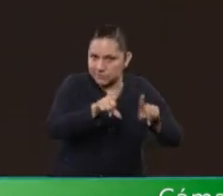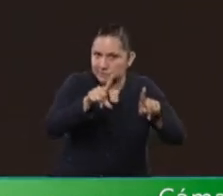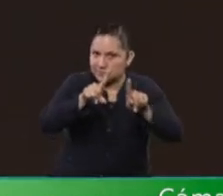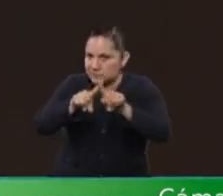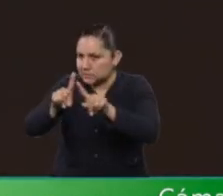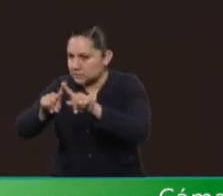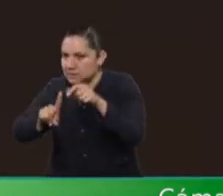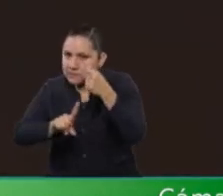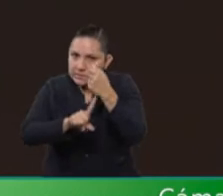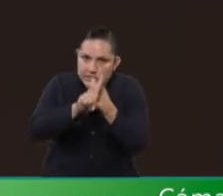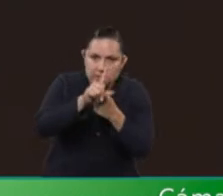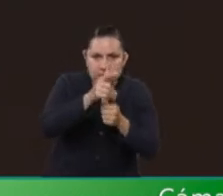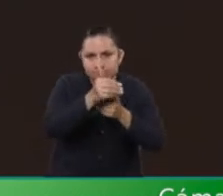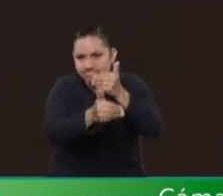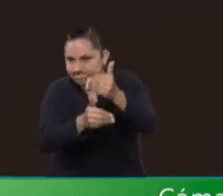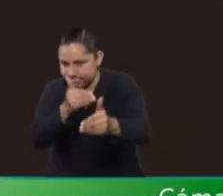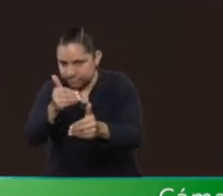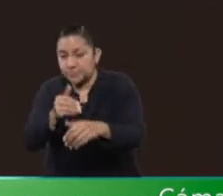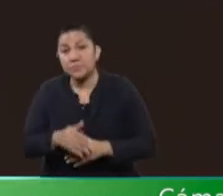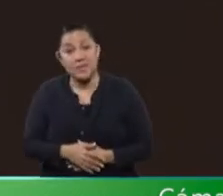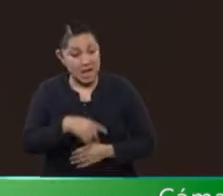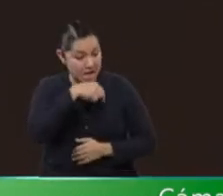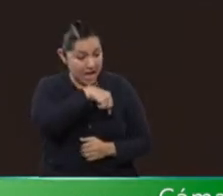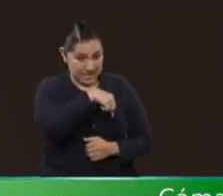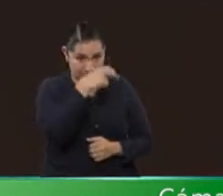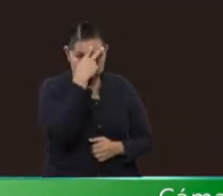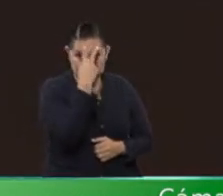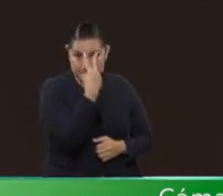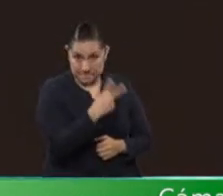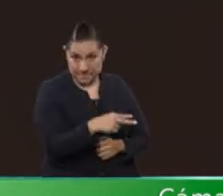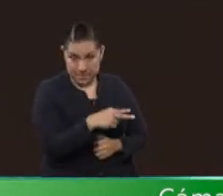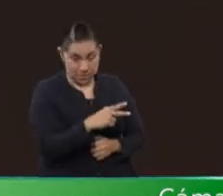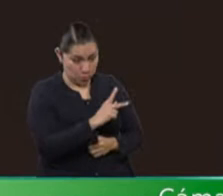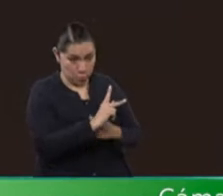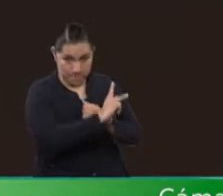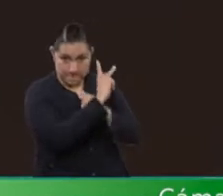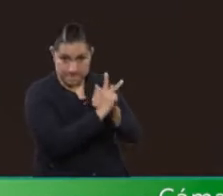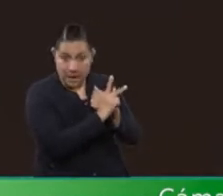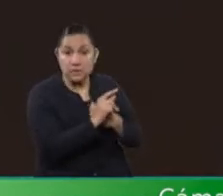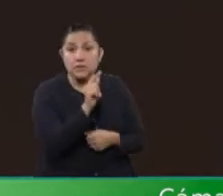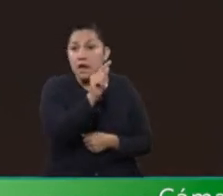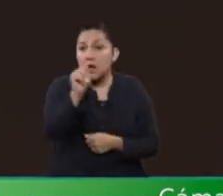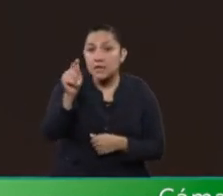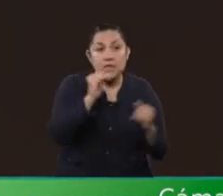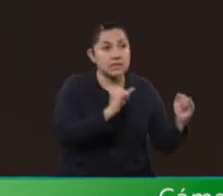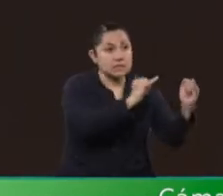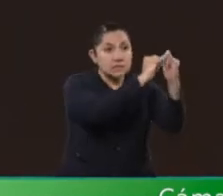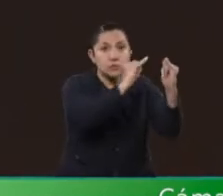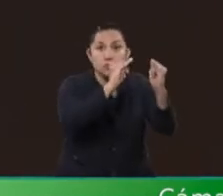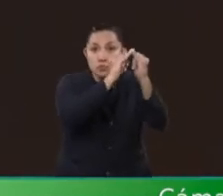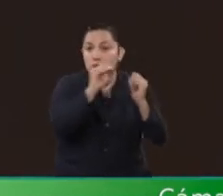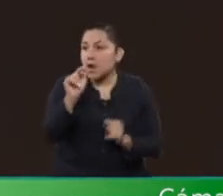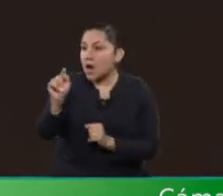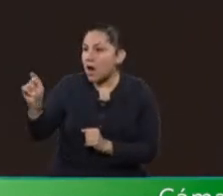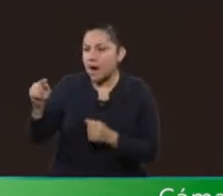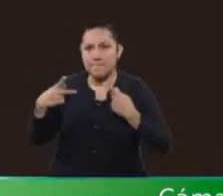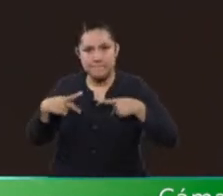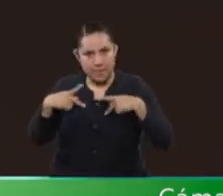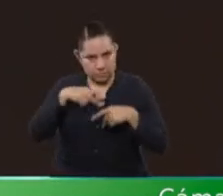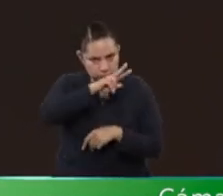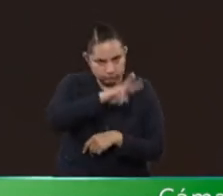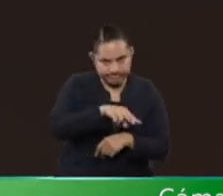una deuda muy grande con aquellos con los que las instituciones del estado han sido poco amables y en el peor de los